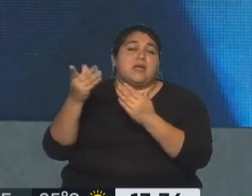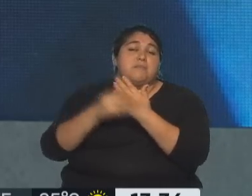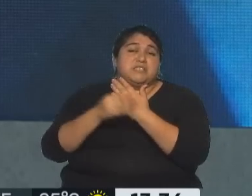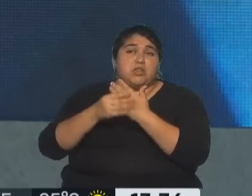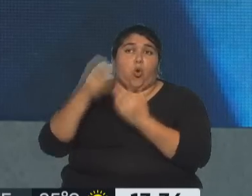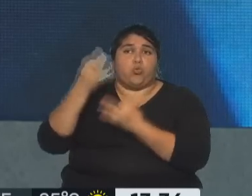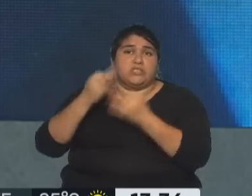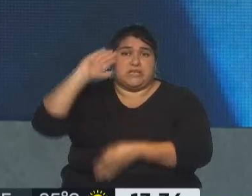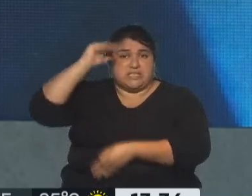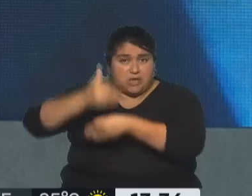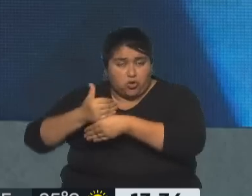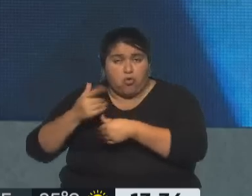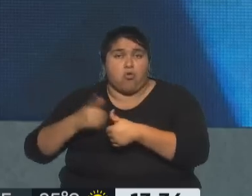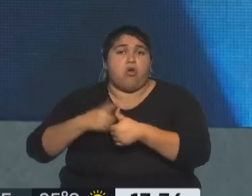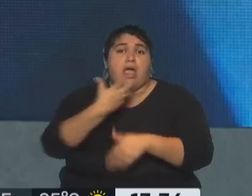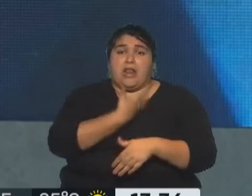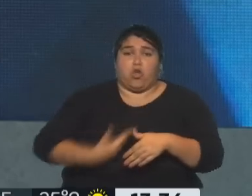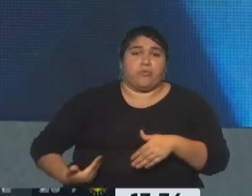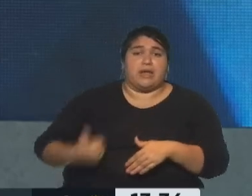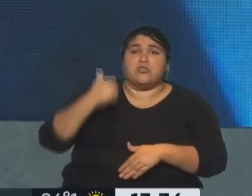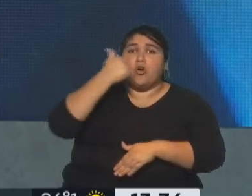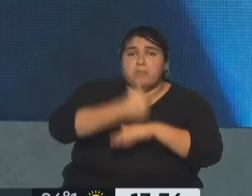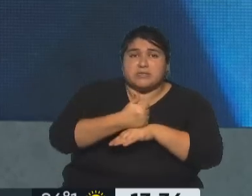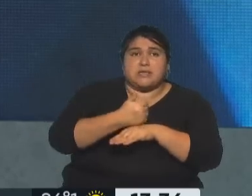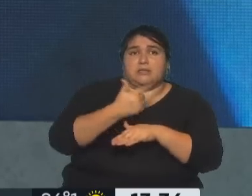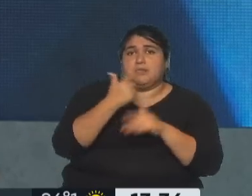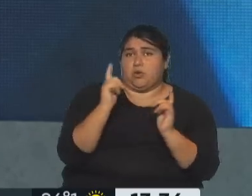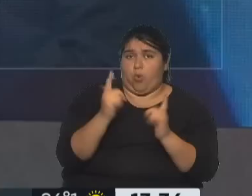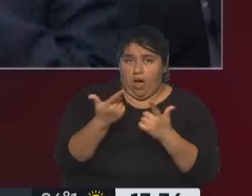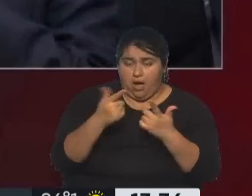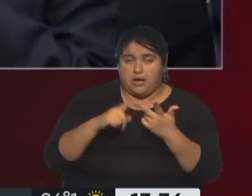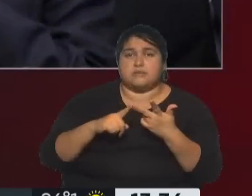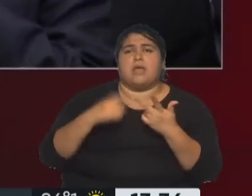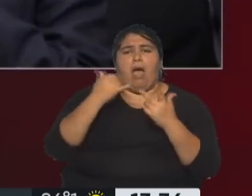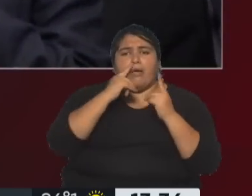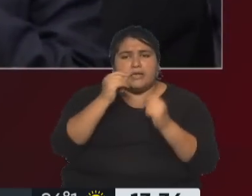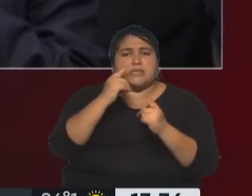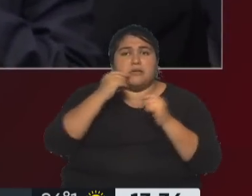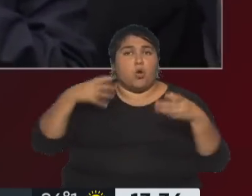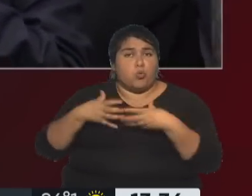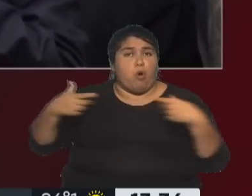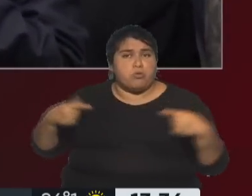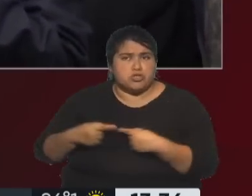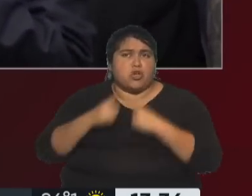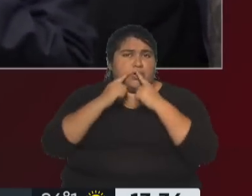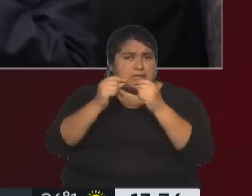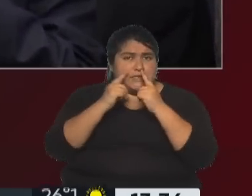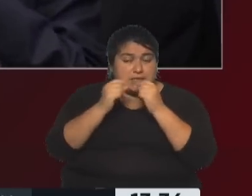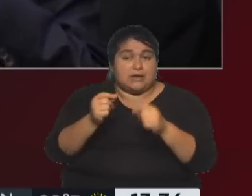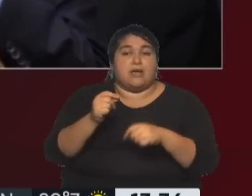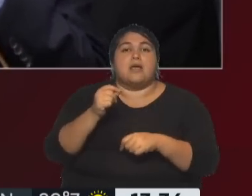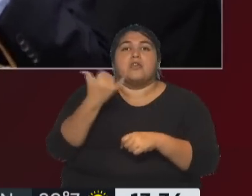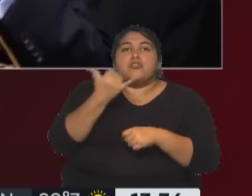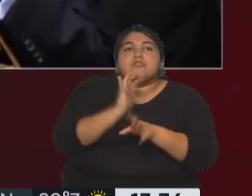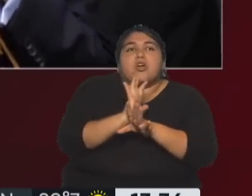Justicia, que el Estado no está presente en las cárceles, entre otras críticas que se hacen desde la oposición, pero que llevan a este